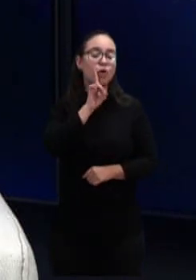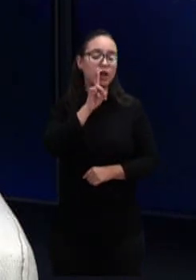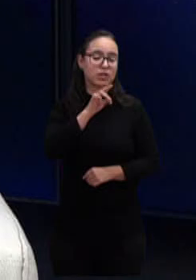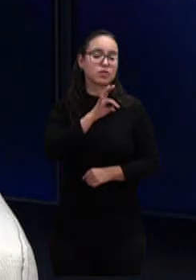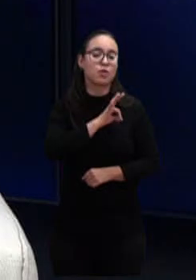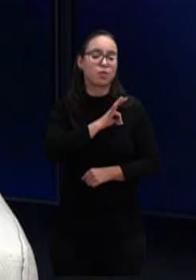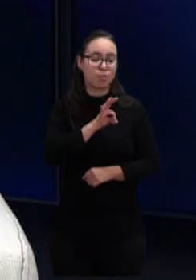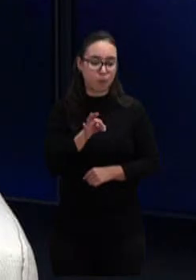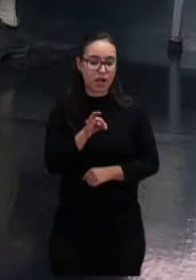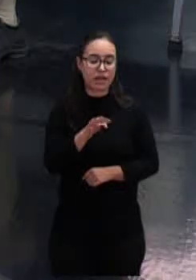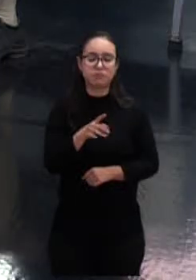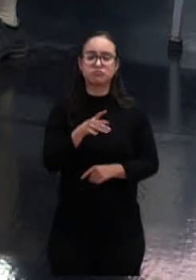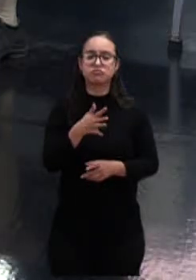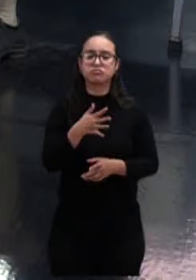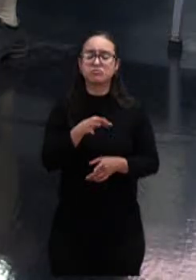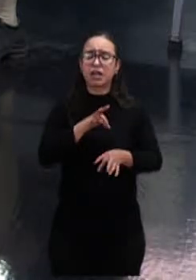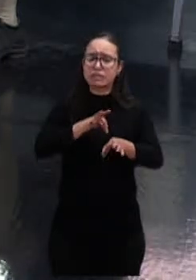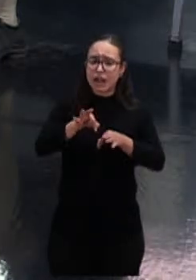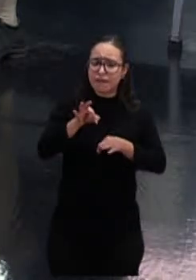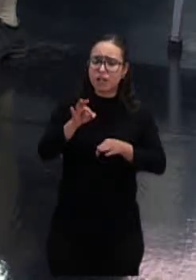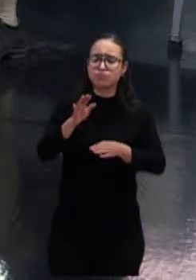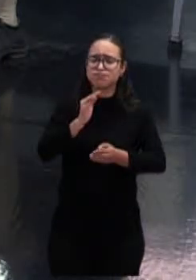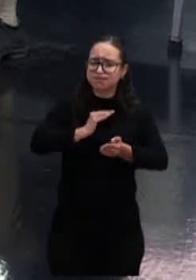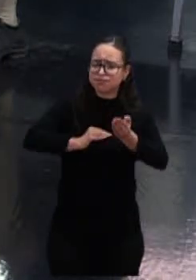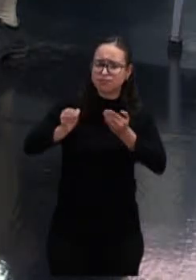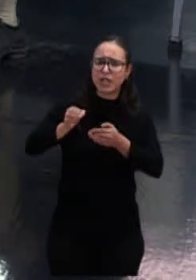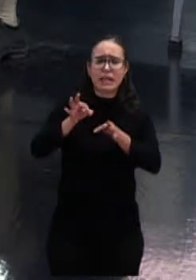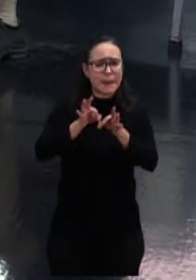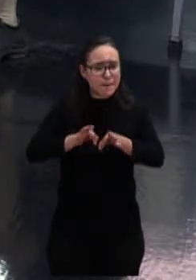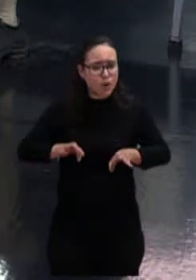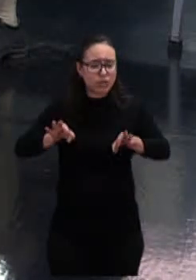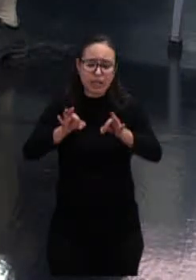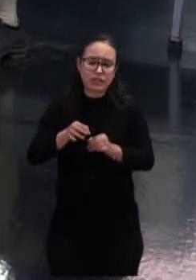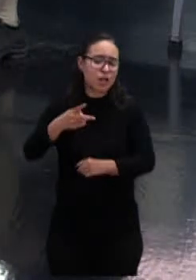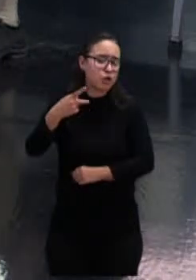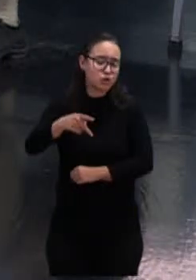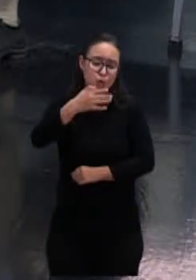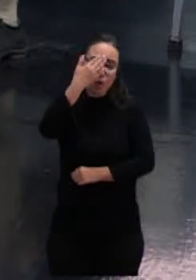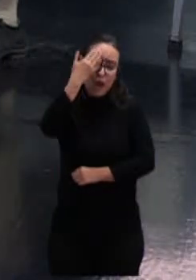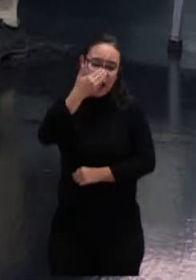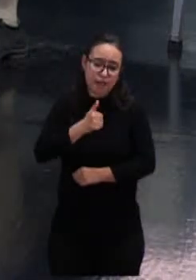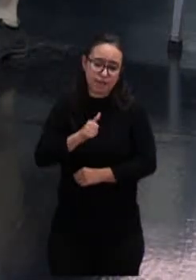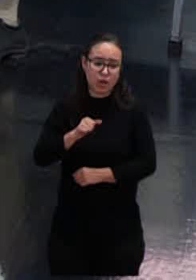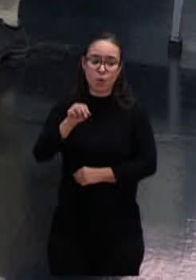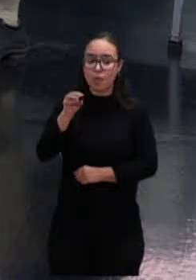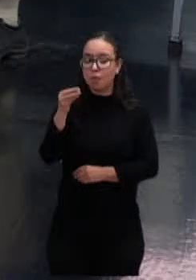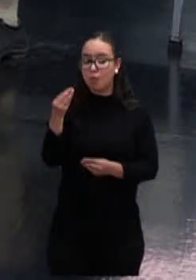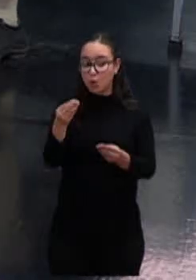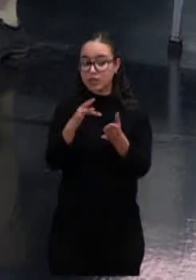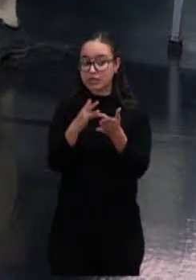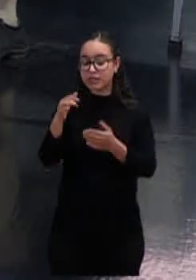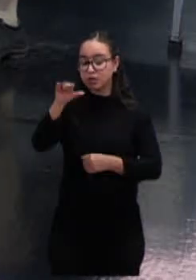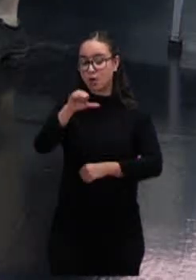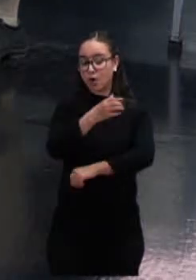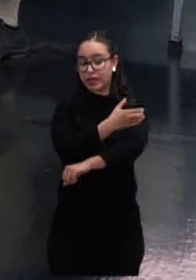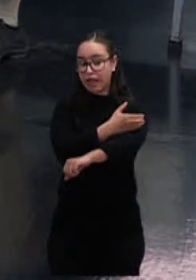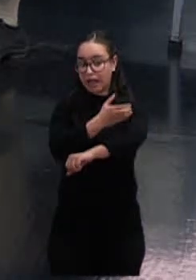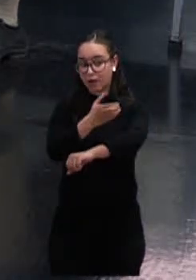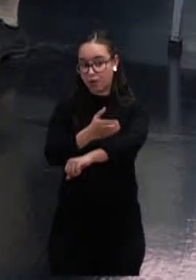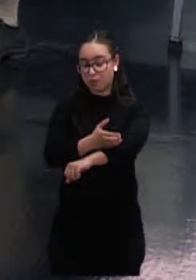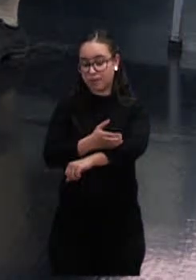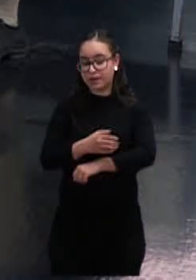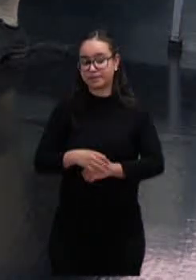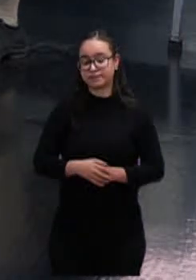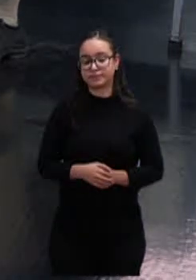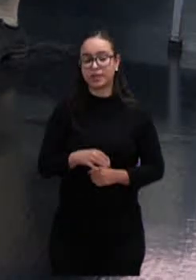emprendiendo y están elaborando algo importante con todo su talento estamos sumamente agradecidos de que nos hayan acompañado en este espacio